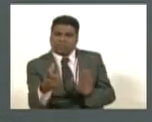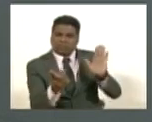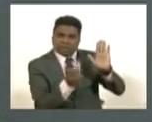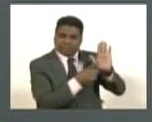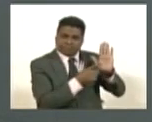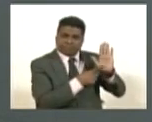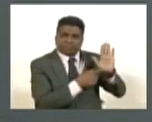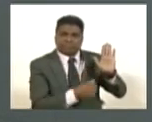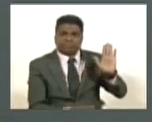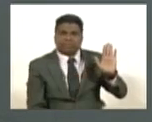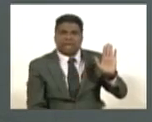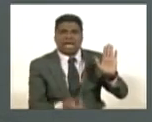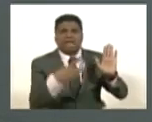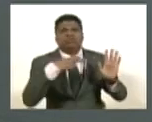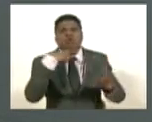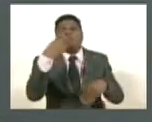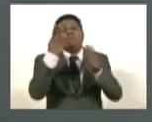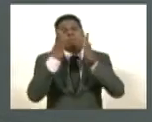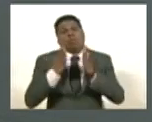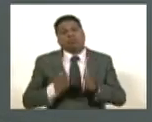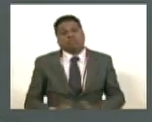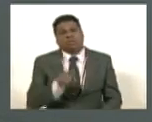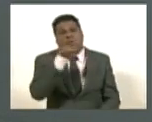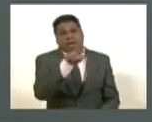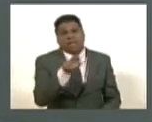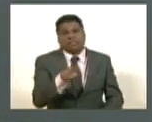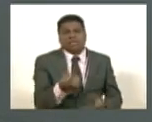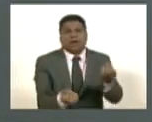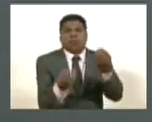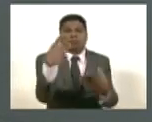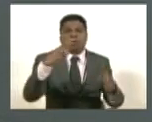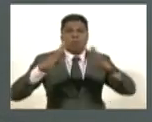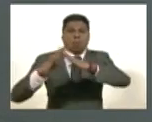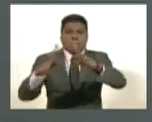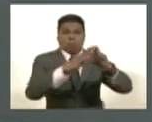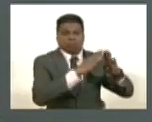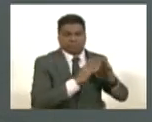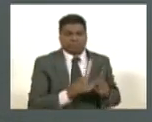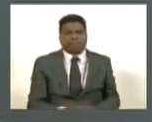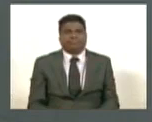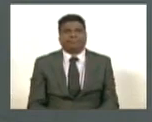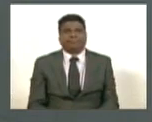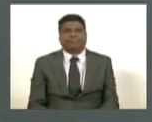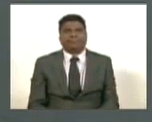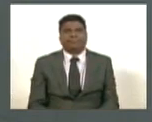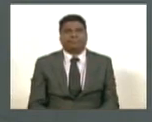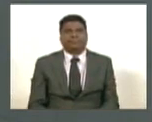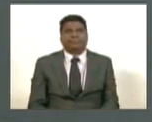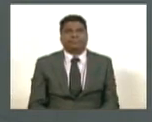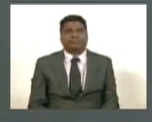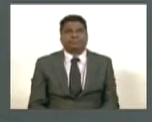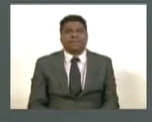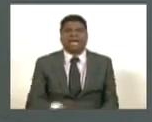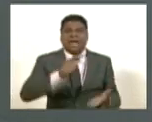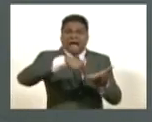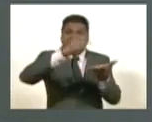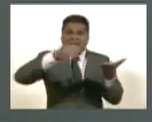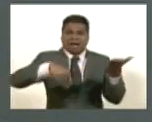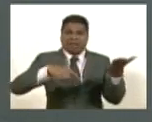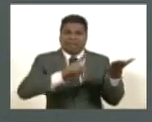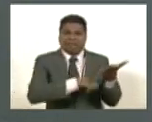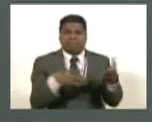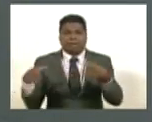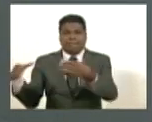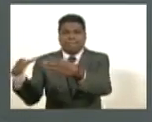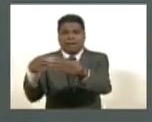postulada es un vocero o vocera de ese consejo comunal. En cuanto a las firmas por